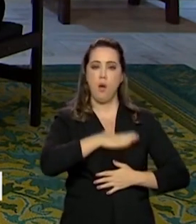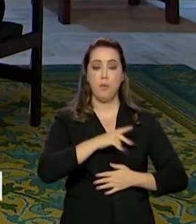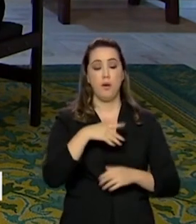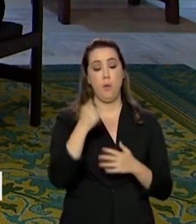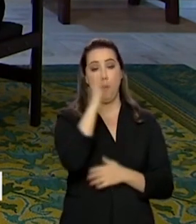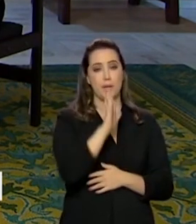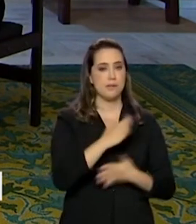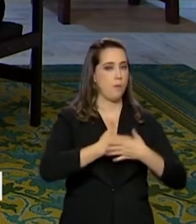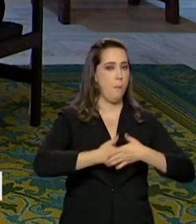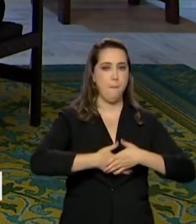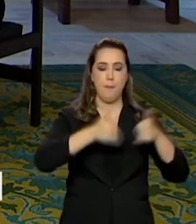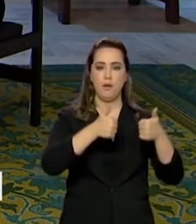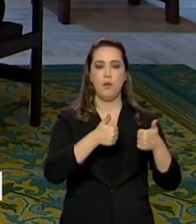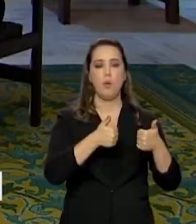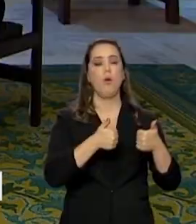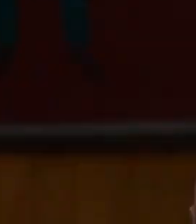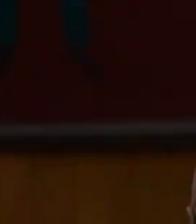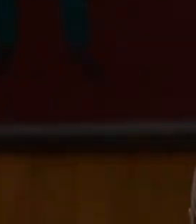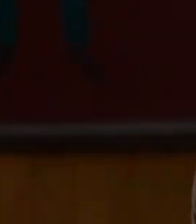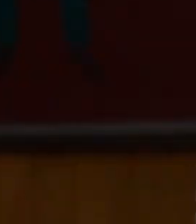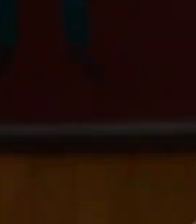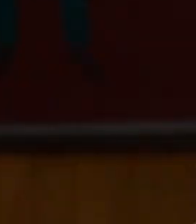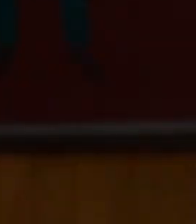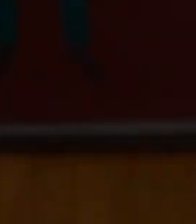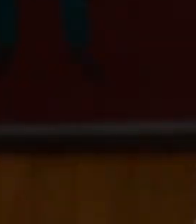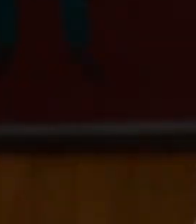por ecocidio o genocidio